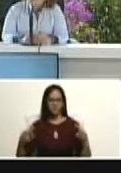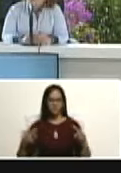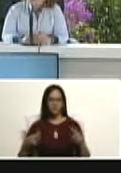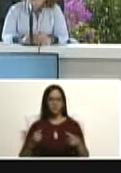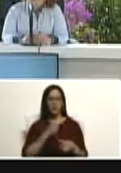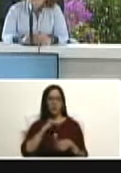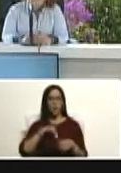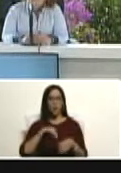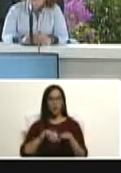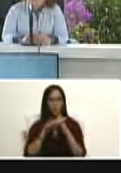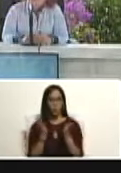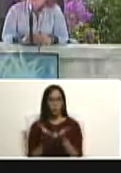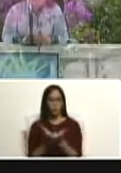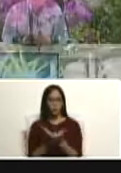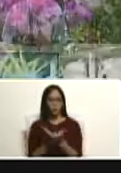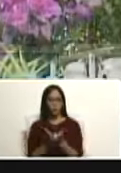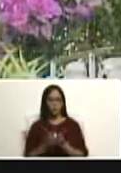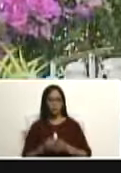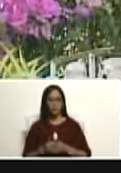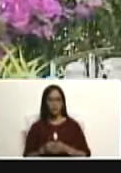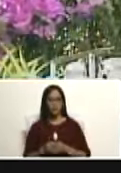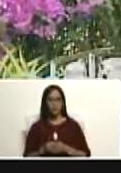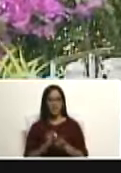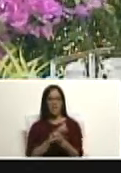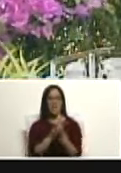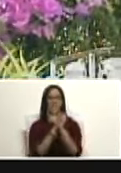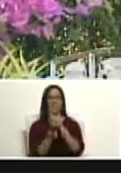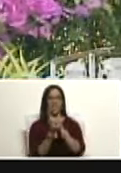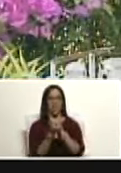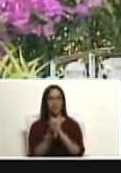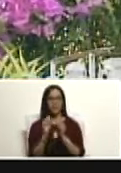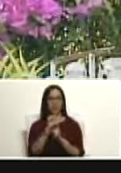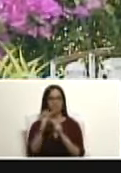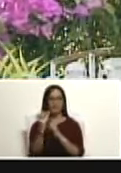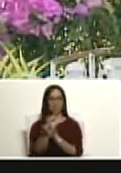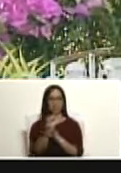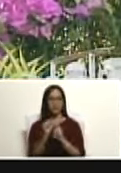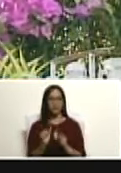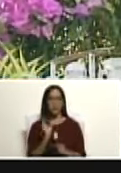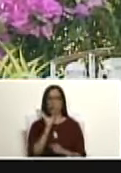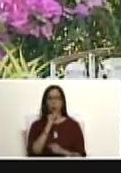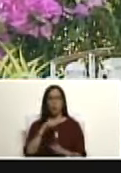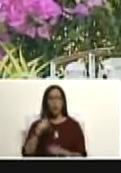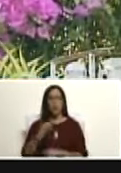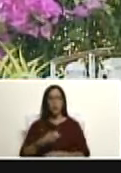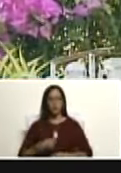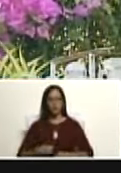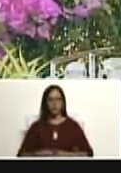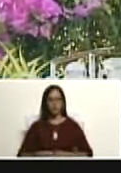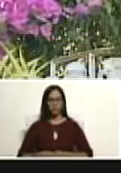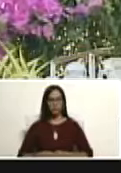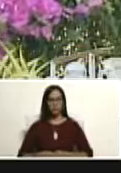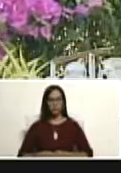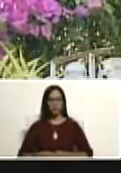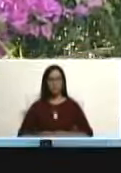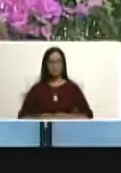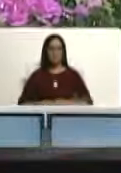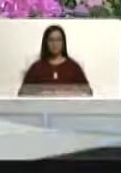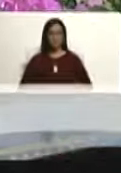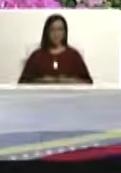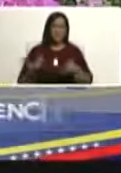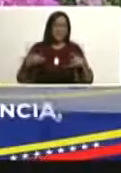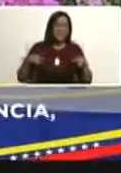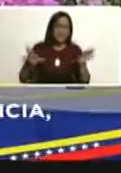en nuestro planeta? El cambio climático. No hay otro. Ni siquiera es la crisis